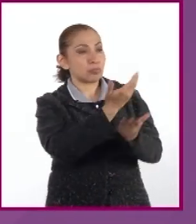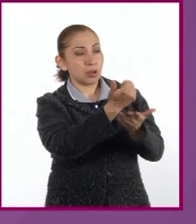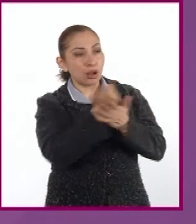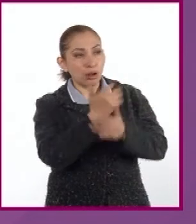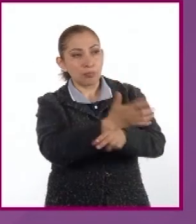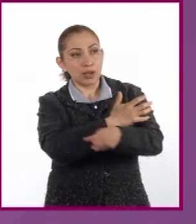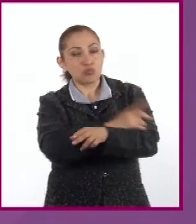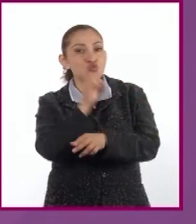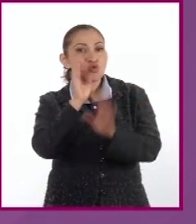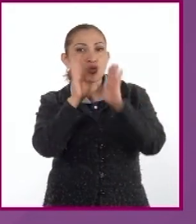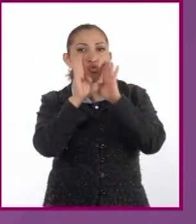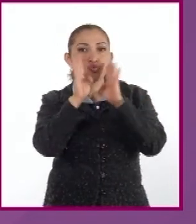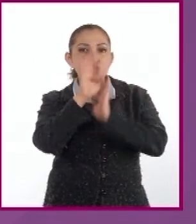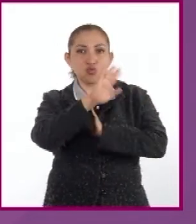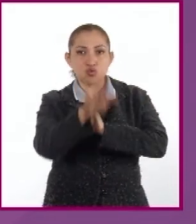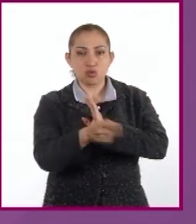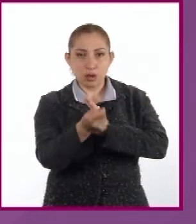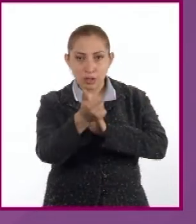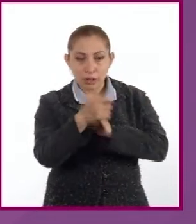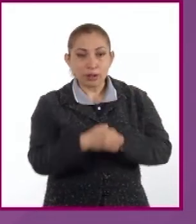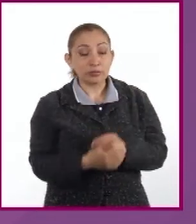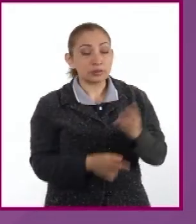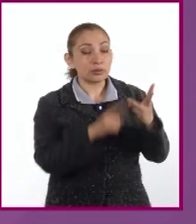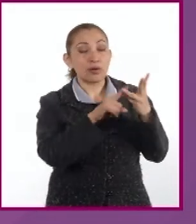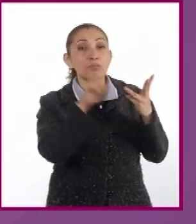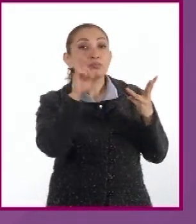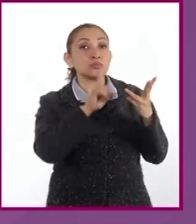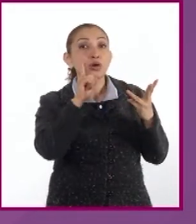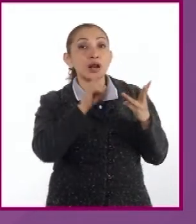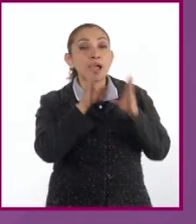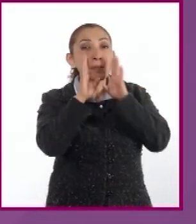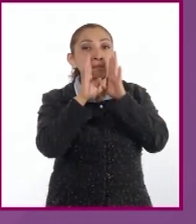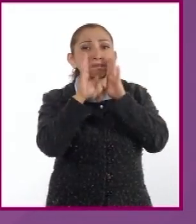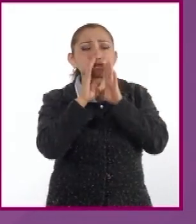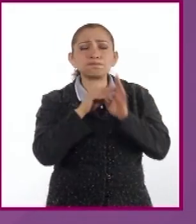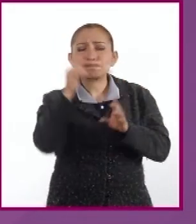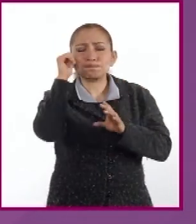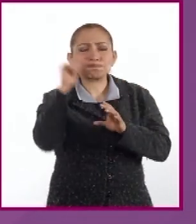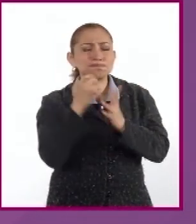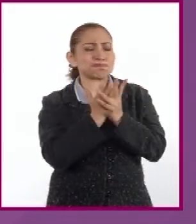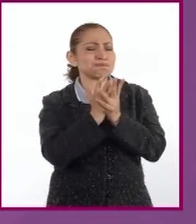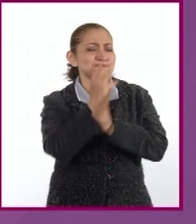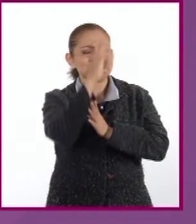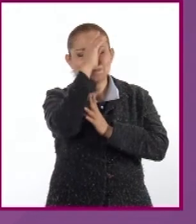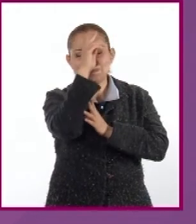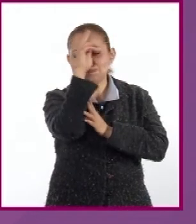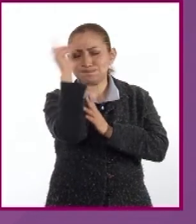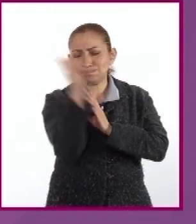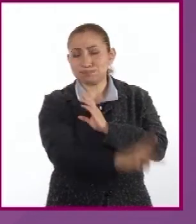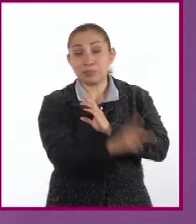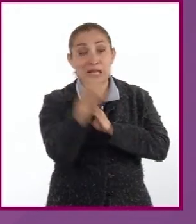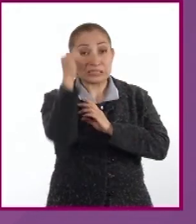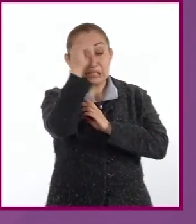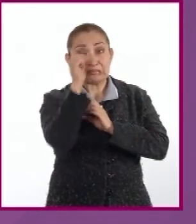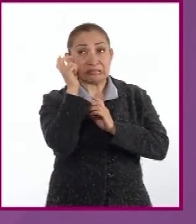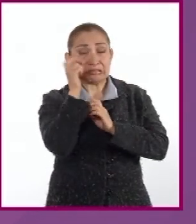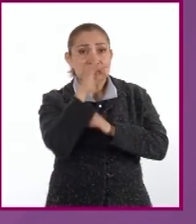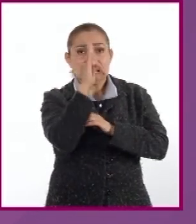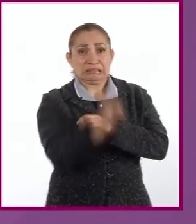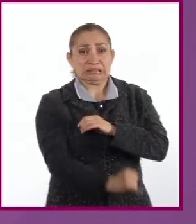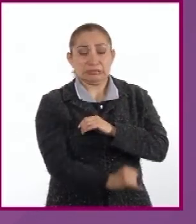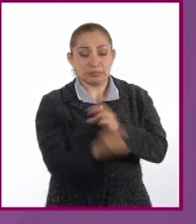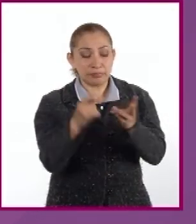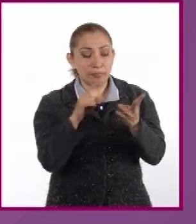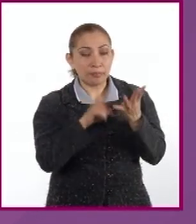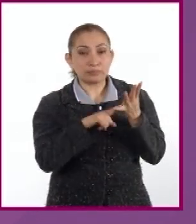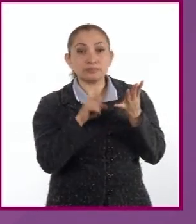una moribunda. 3. La mujer le confesó los pecados más horribles que el cura hubiera oído.